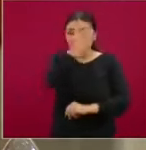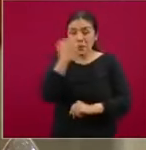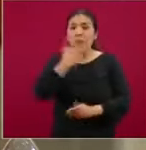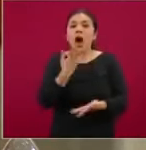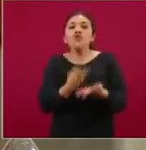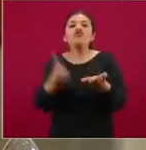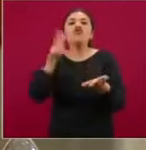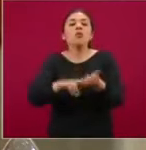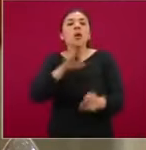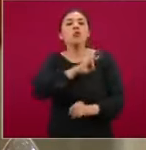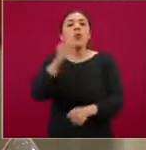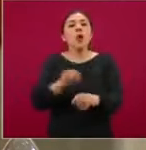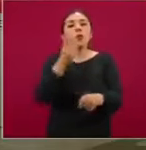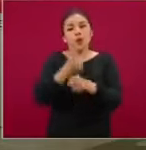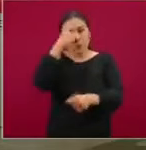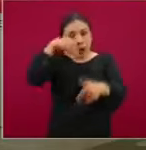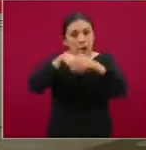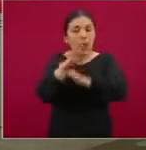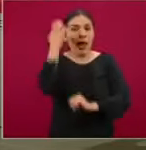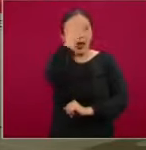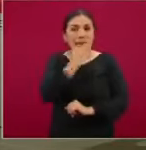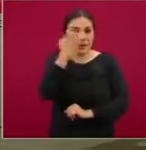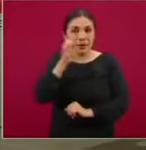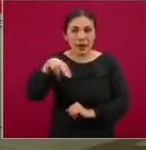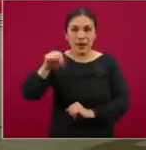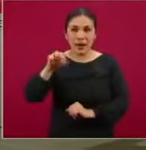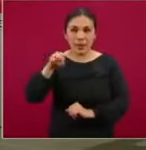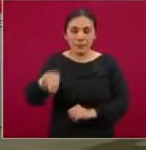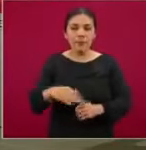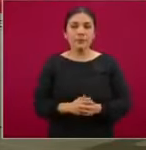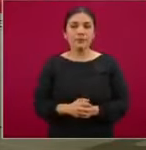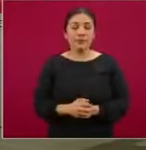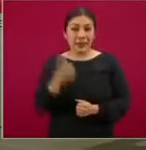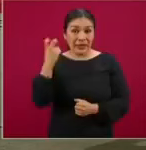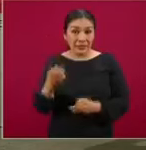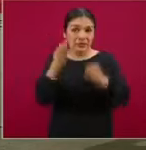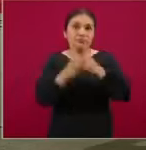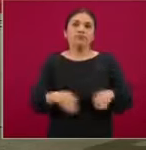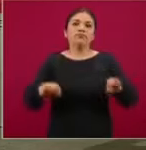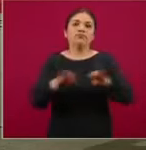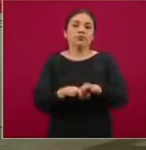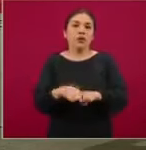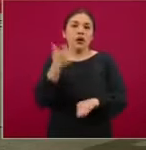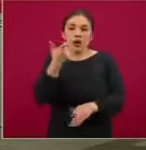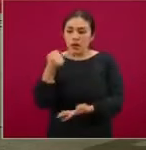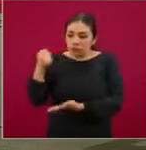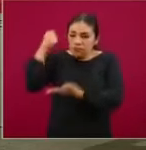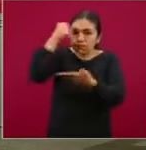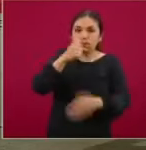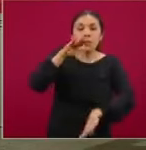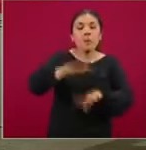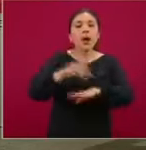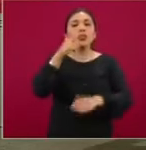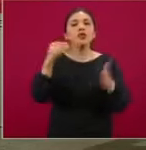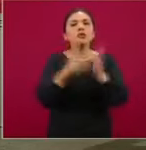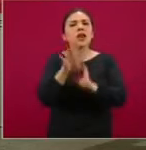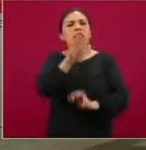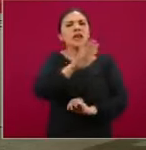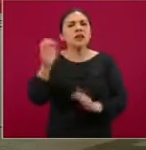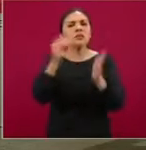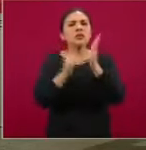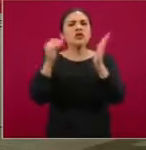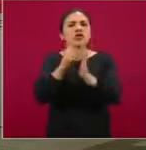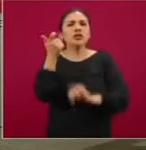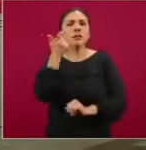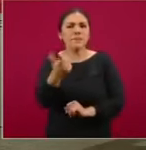ingresar a este examen. Siguiente. Esto es una importante inversión, son más de 2.500 millones